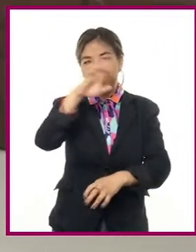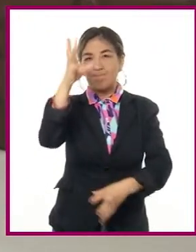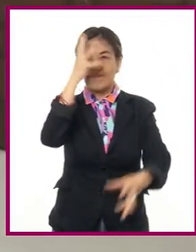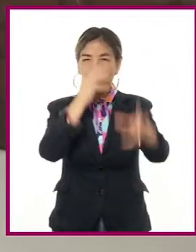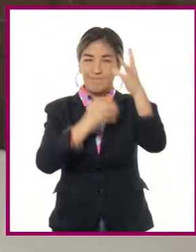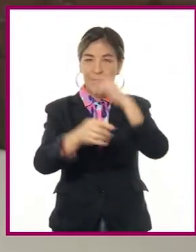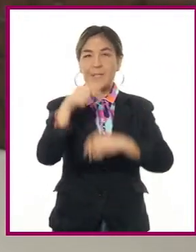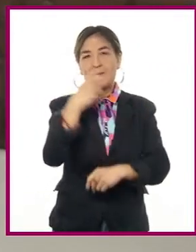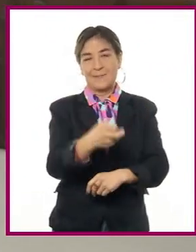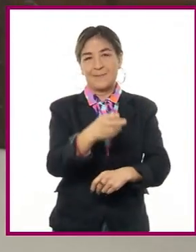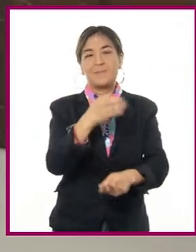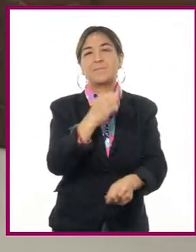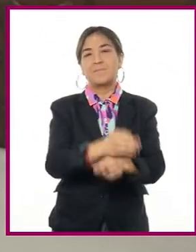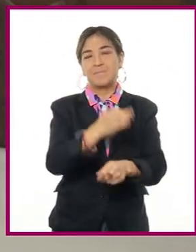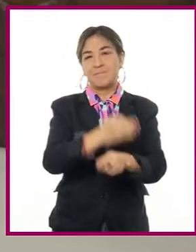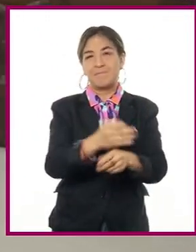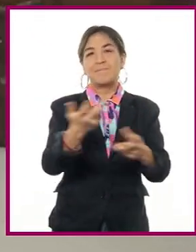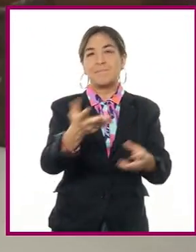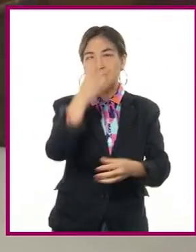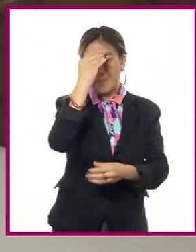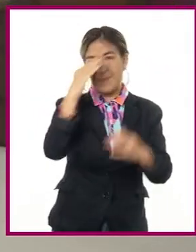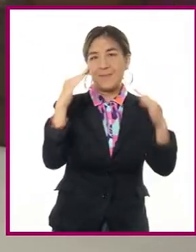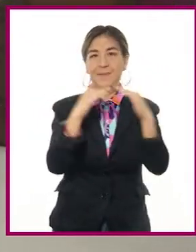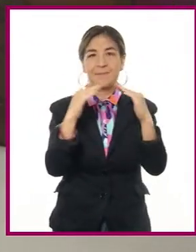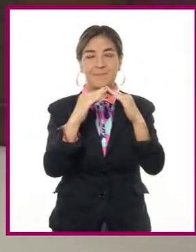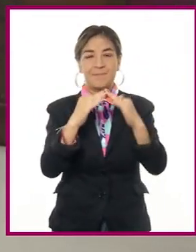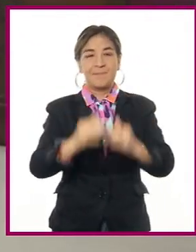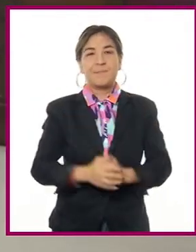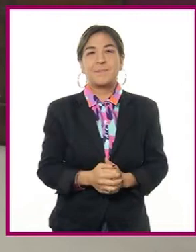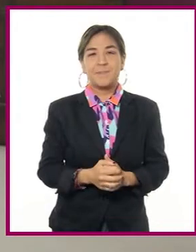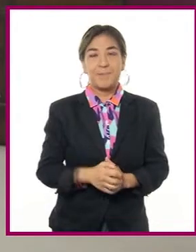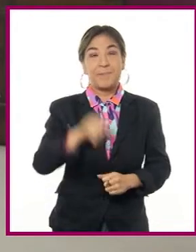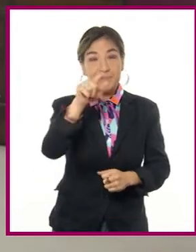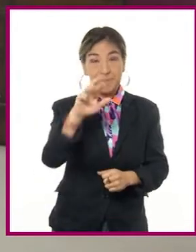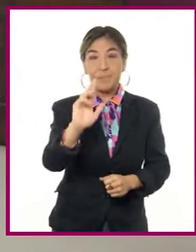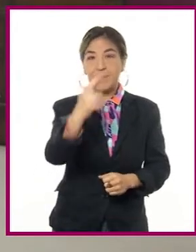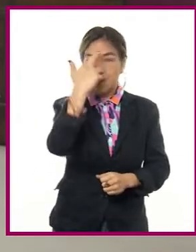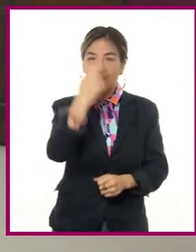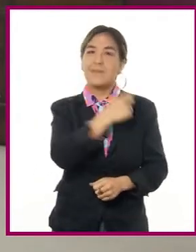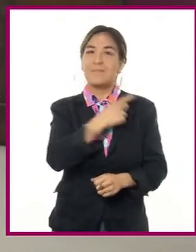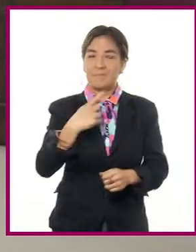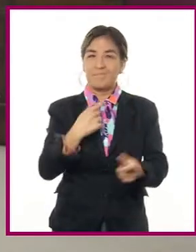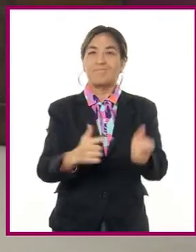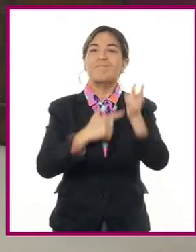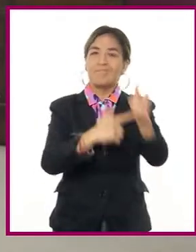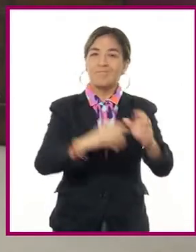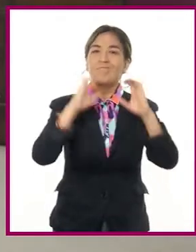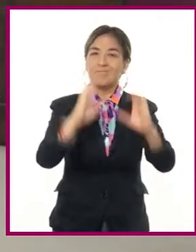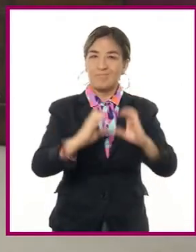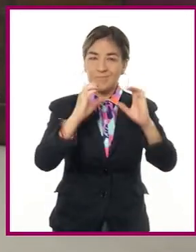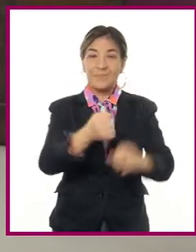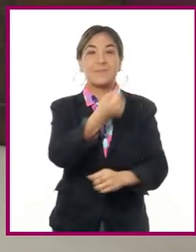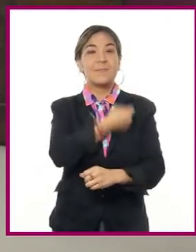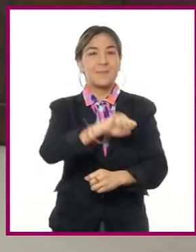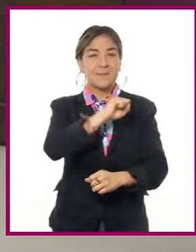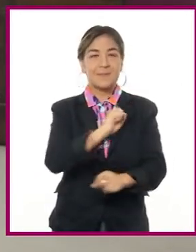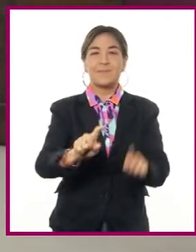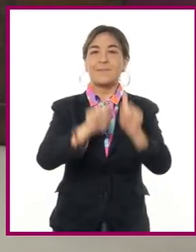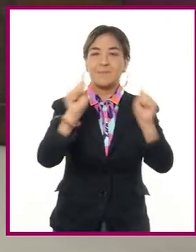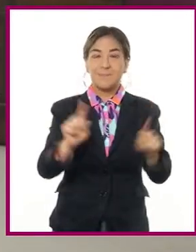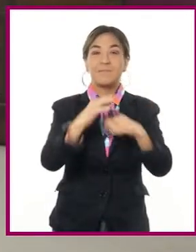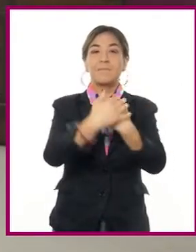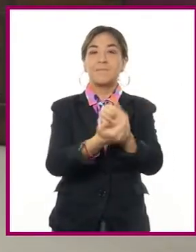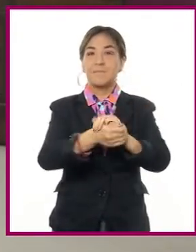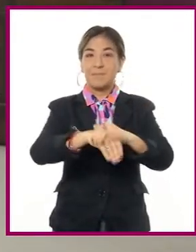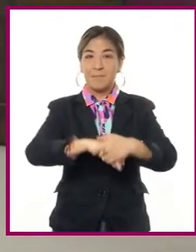en esta modalidad, a través de Aprende en Casa. Recuerden no bajar la guardia y mantener la sana distancia, lavarse las